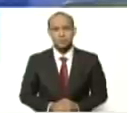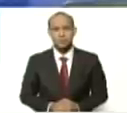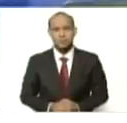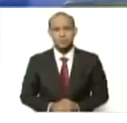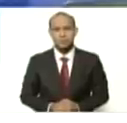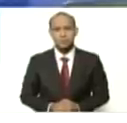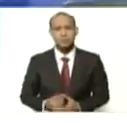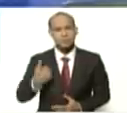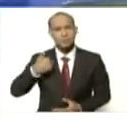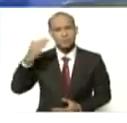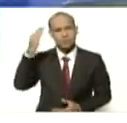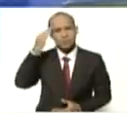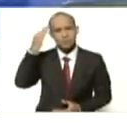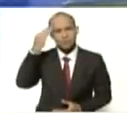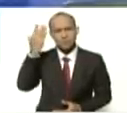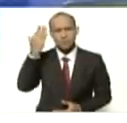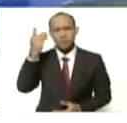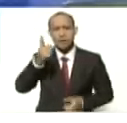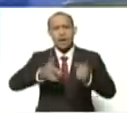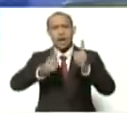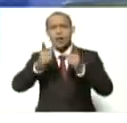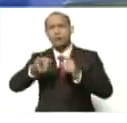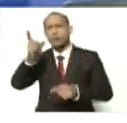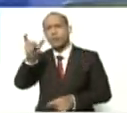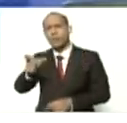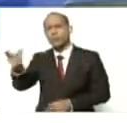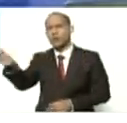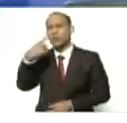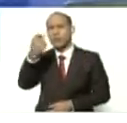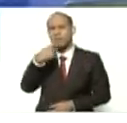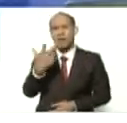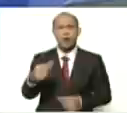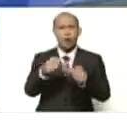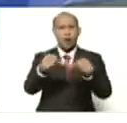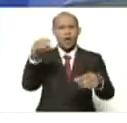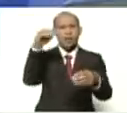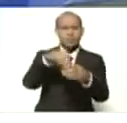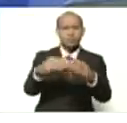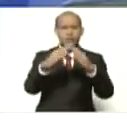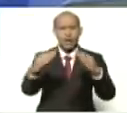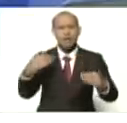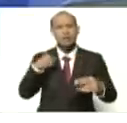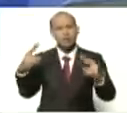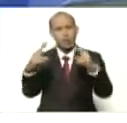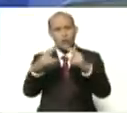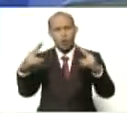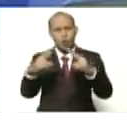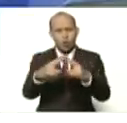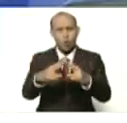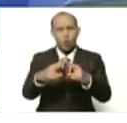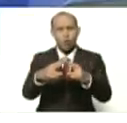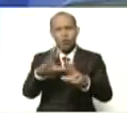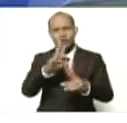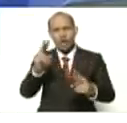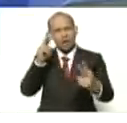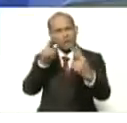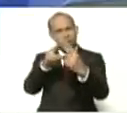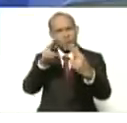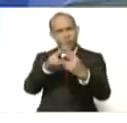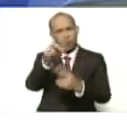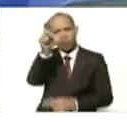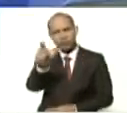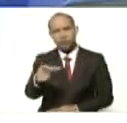sé de muchos casos automedicados o que se quedan en su casa los conozco personalmente y se